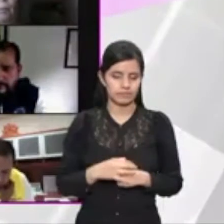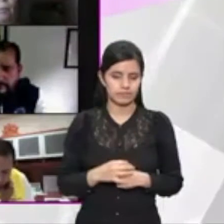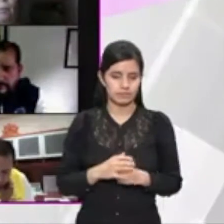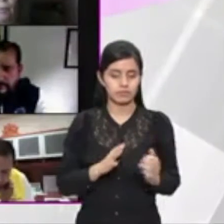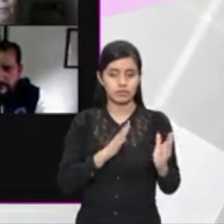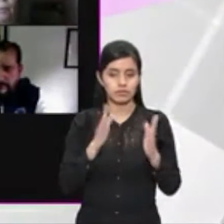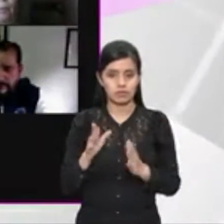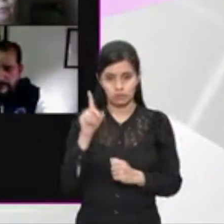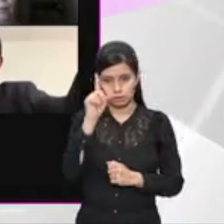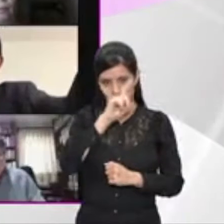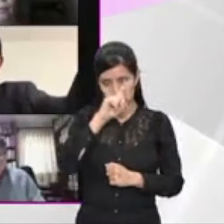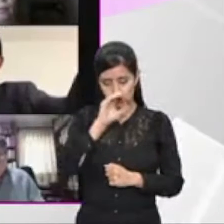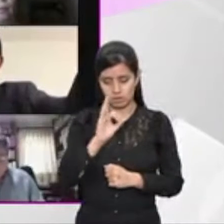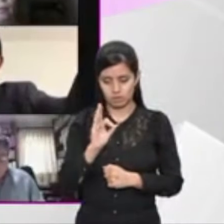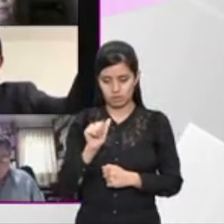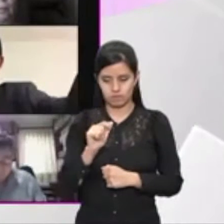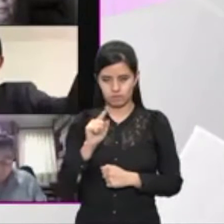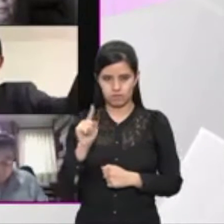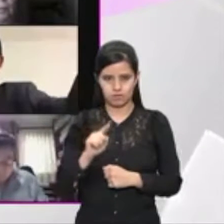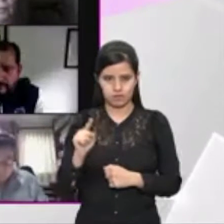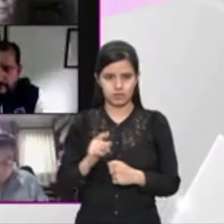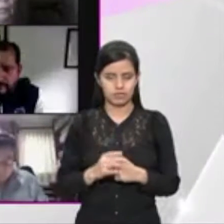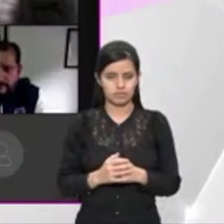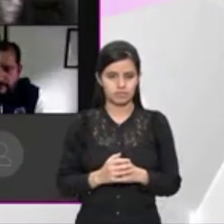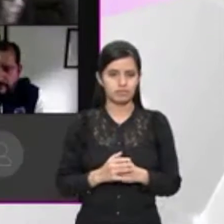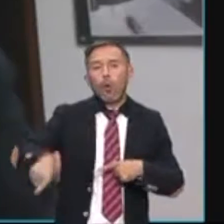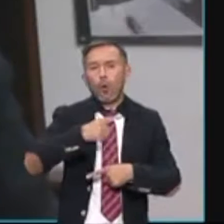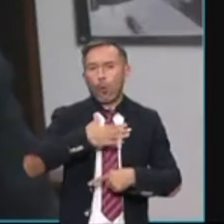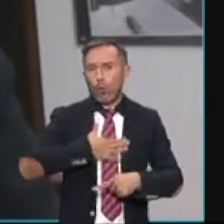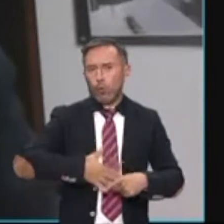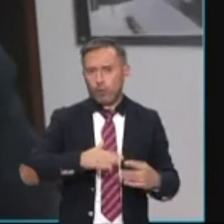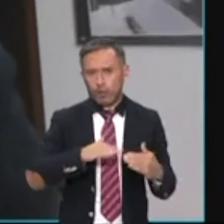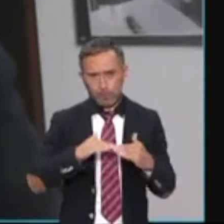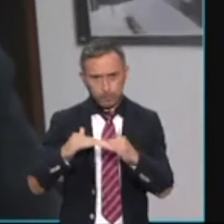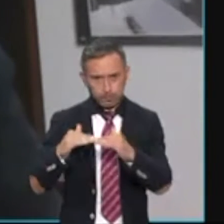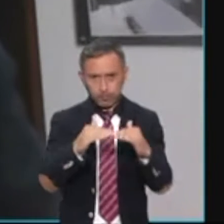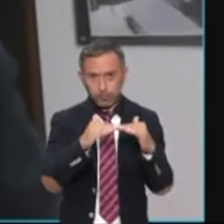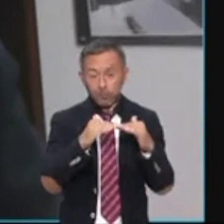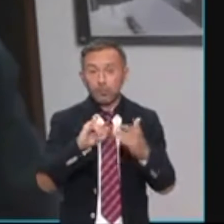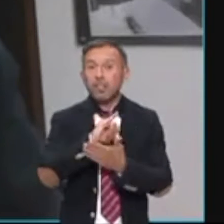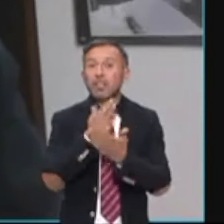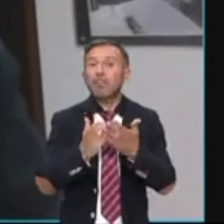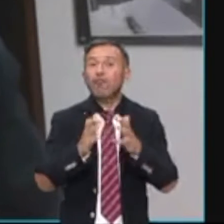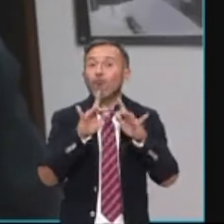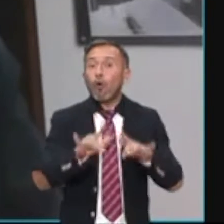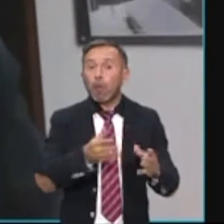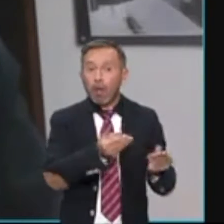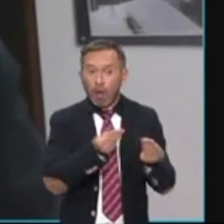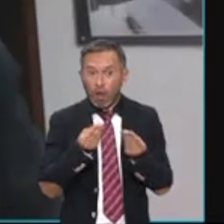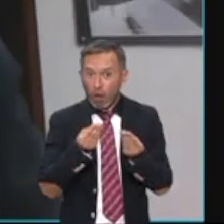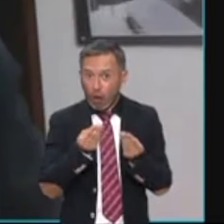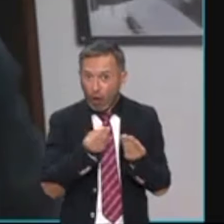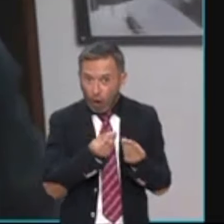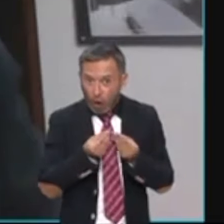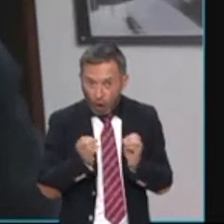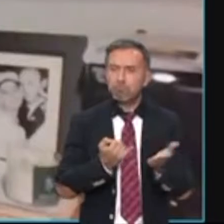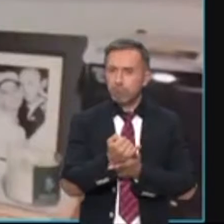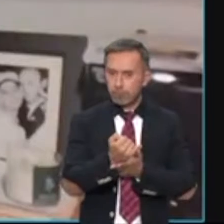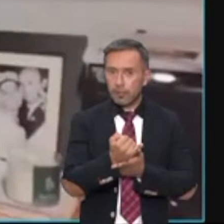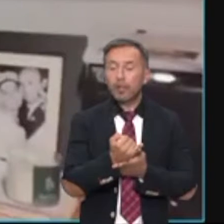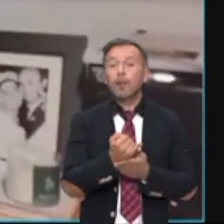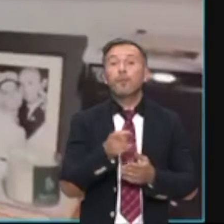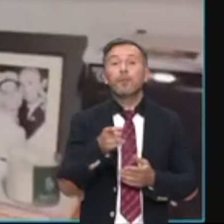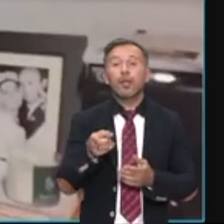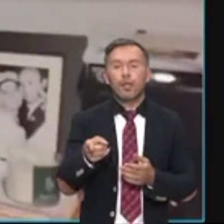del poder judicial de la federación en marzo a los candidatos morenistas les canceló el ine las